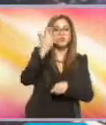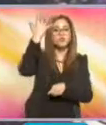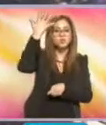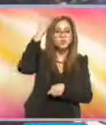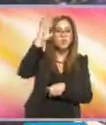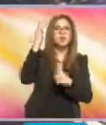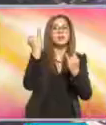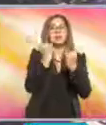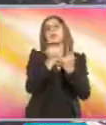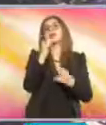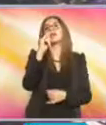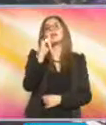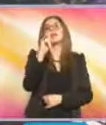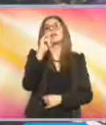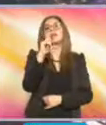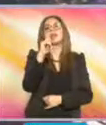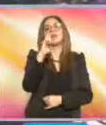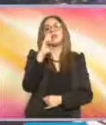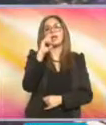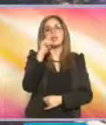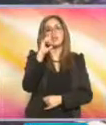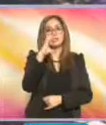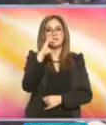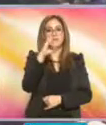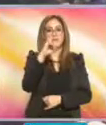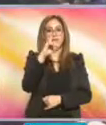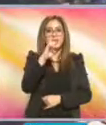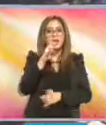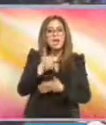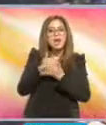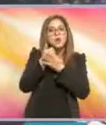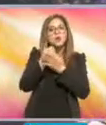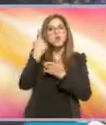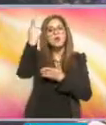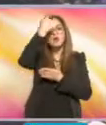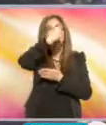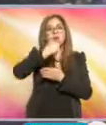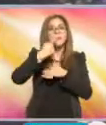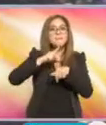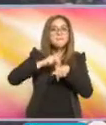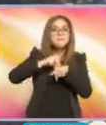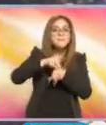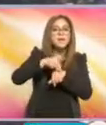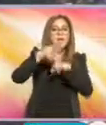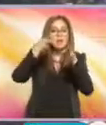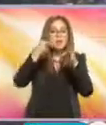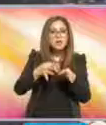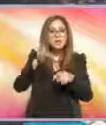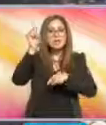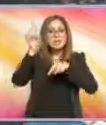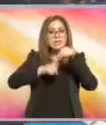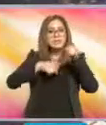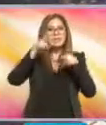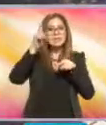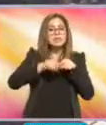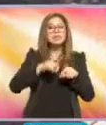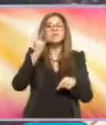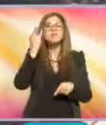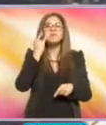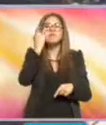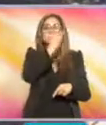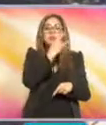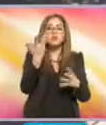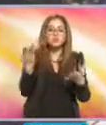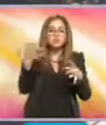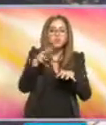el N-acide, que ayuda a regenerar la piel, a unificar el tono de la piel y a quitar las manchas, y se combina con un